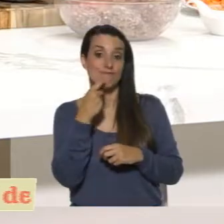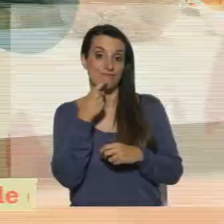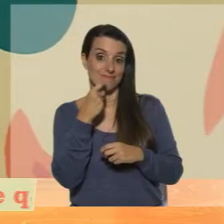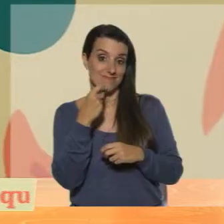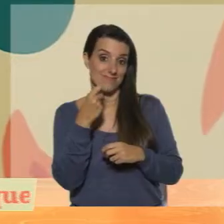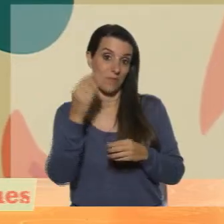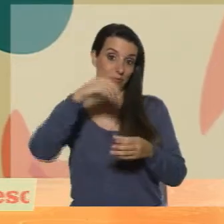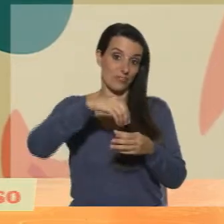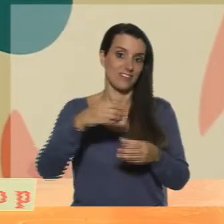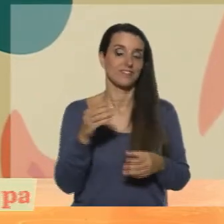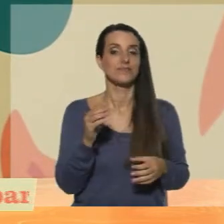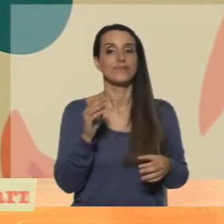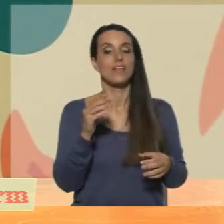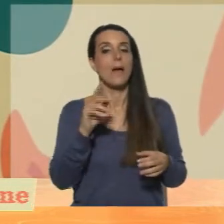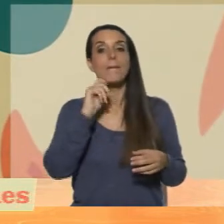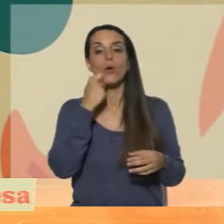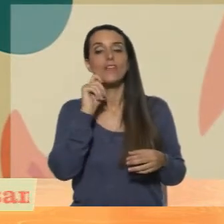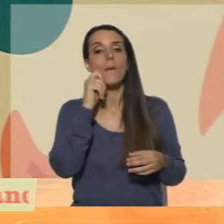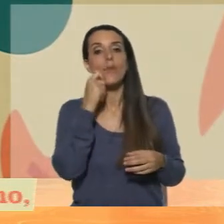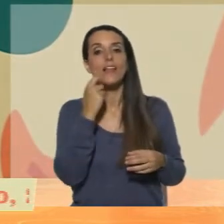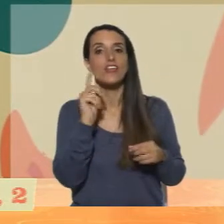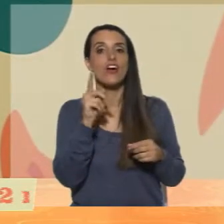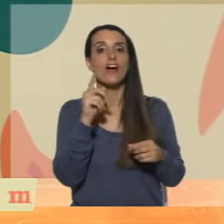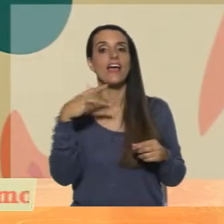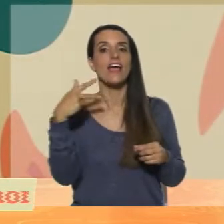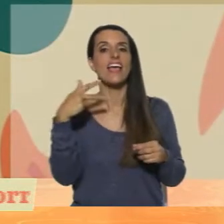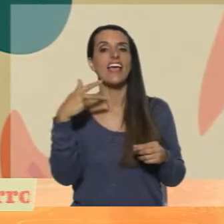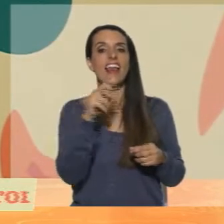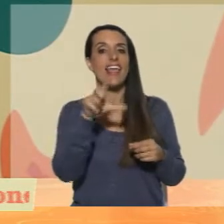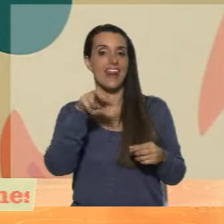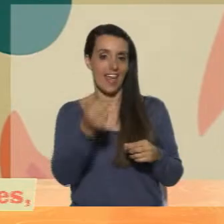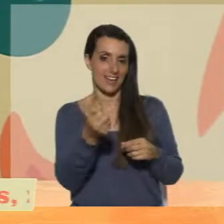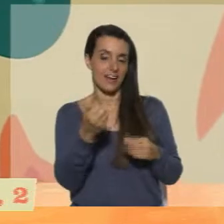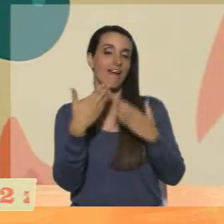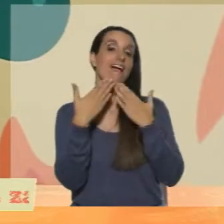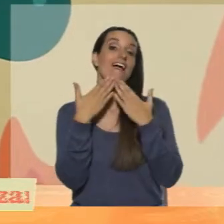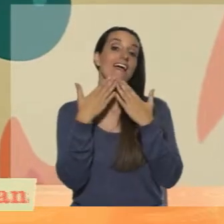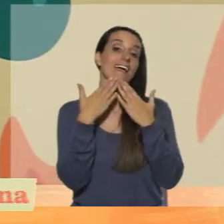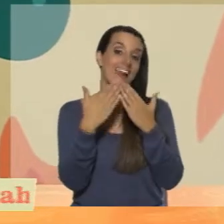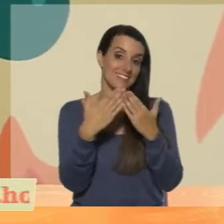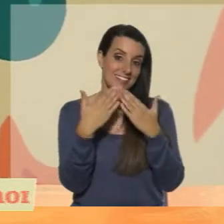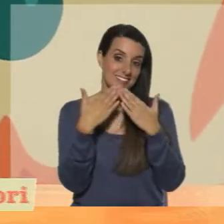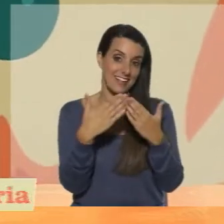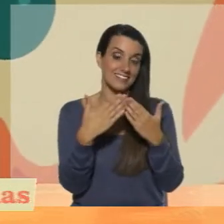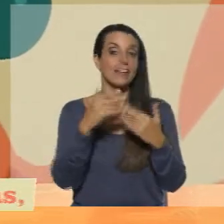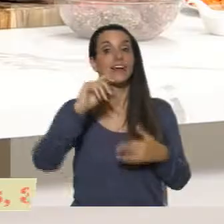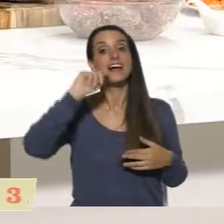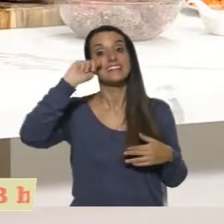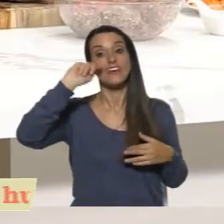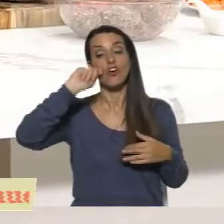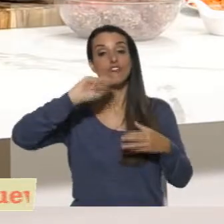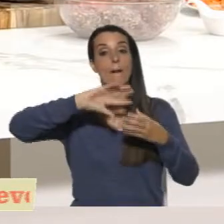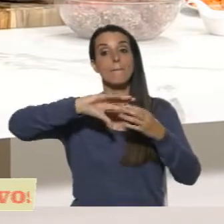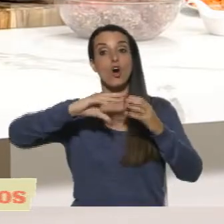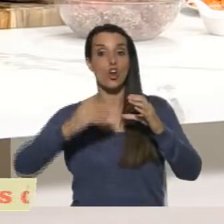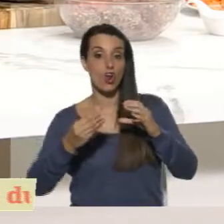Nos felicita por el programa, nos dice que es muy lindo y es Elena de Punta de Rieles. Elena, gracias por acompañarnos. ¿Eh? Mirá, la cebollita y el morrón. Sí. Se